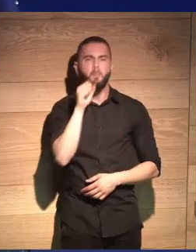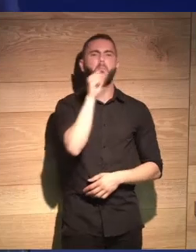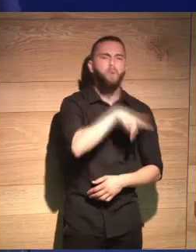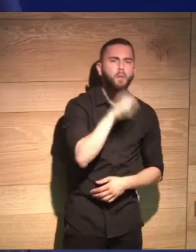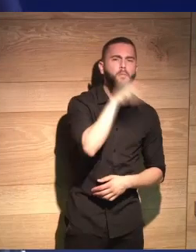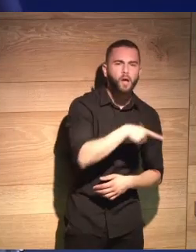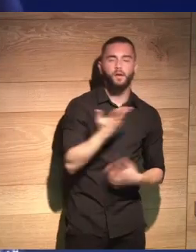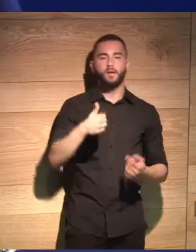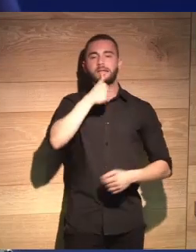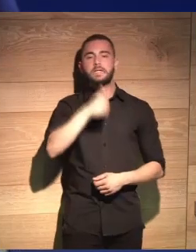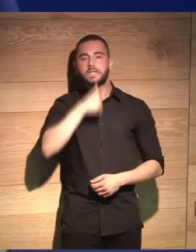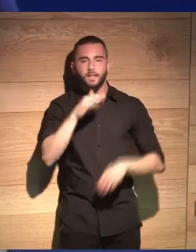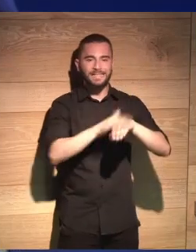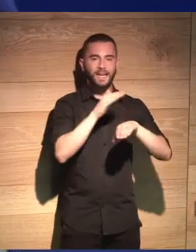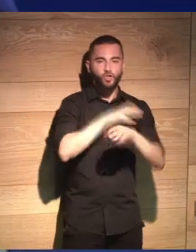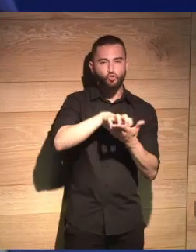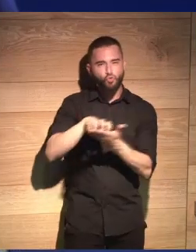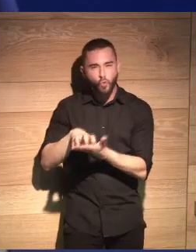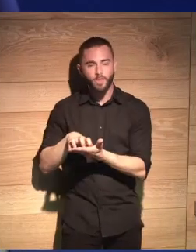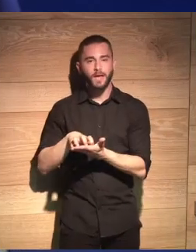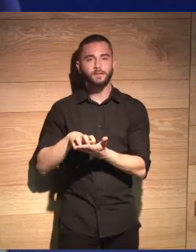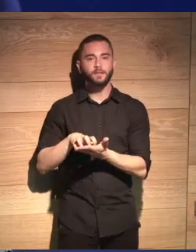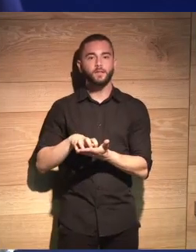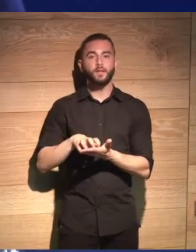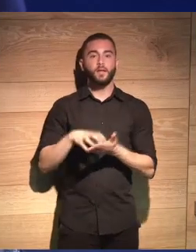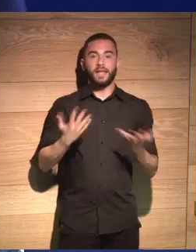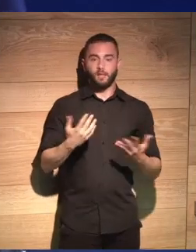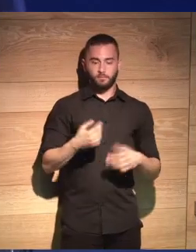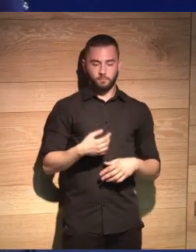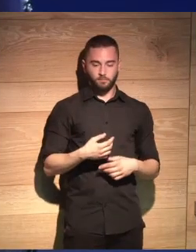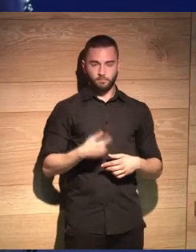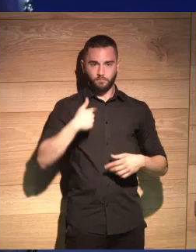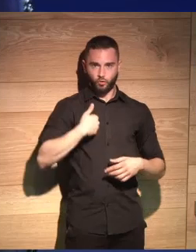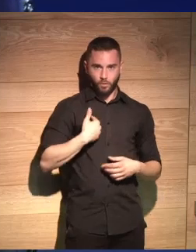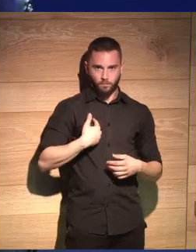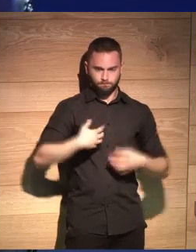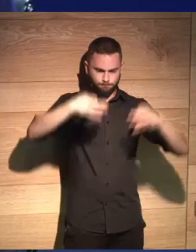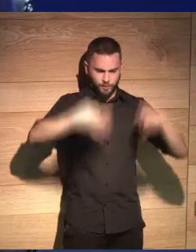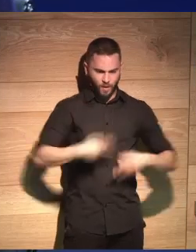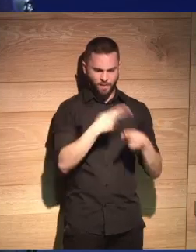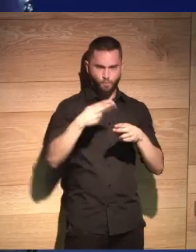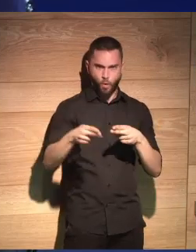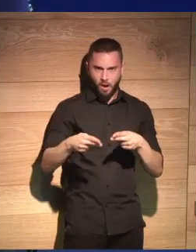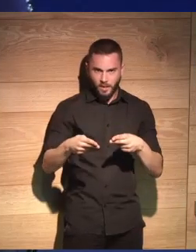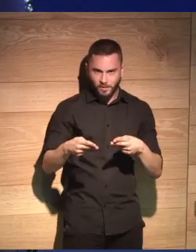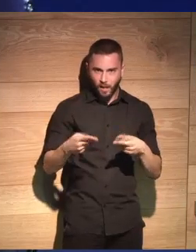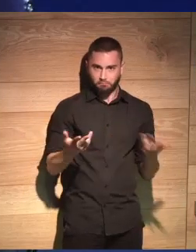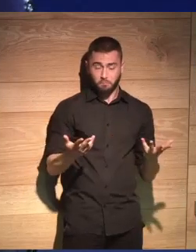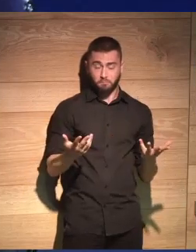paciencia, cariño, dudas, y no posturas políticas que están transmitiendo